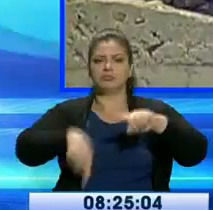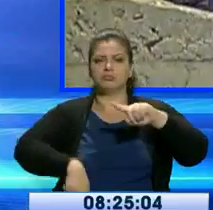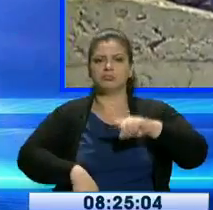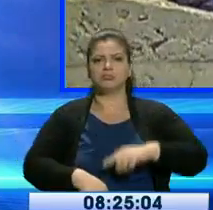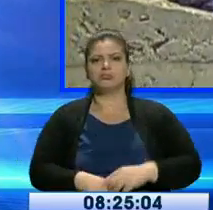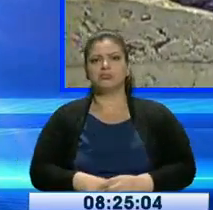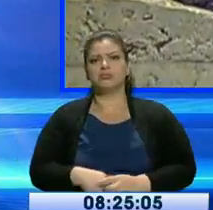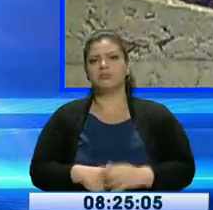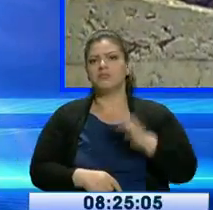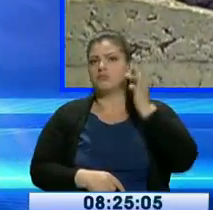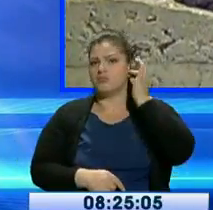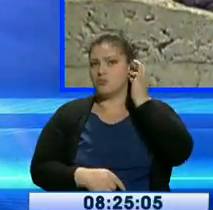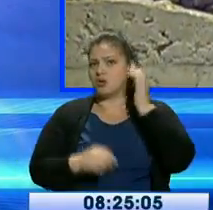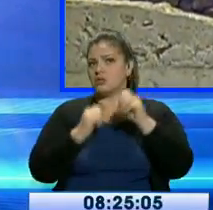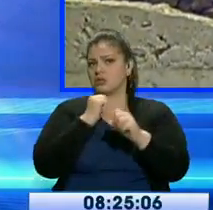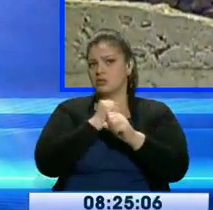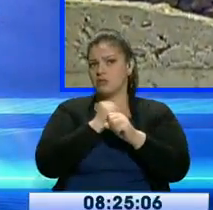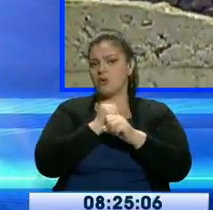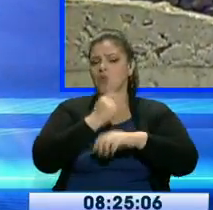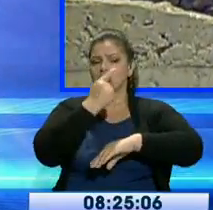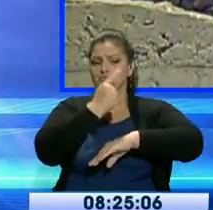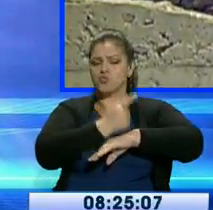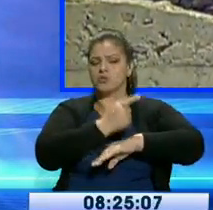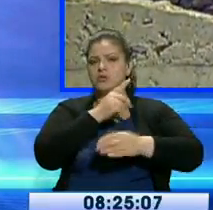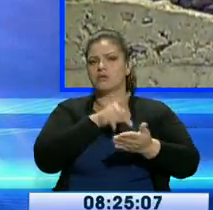¿cuánto gana diario?